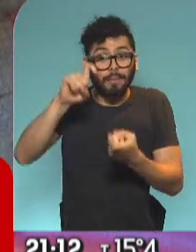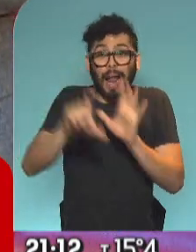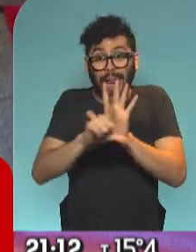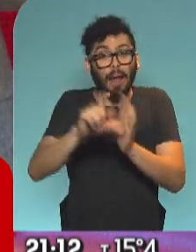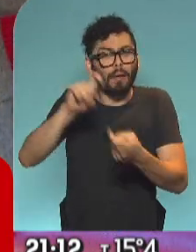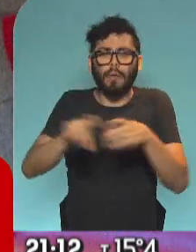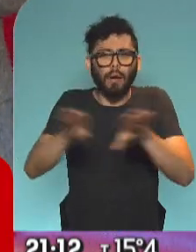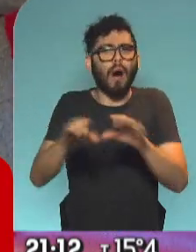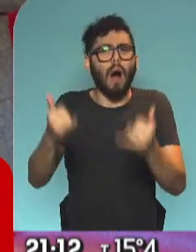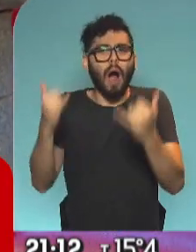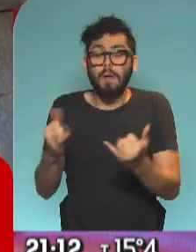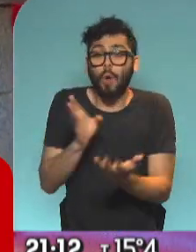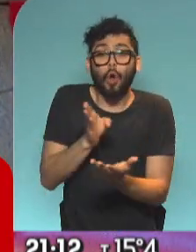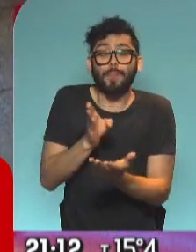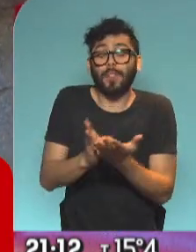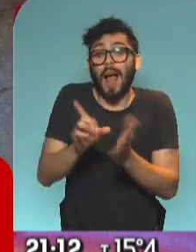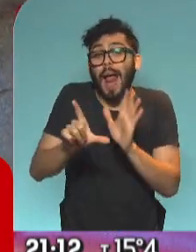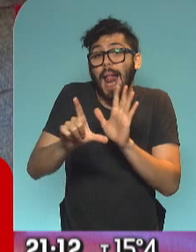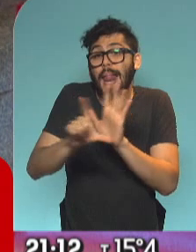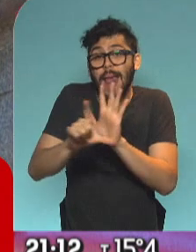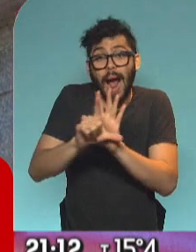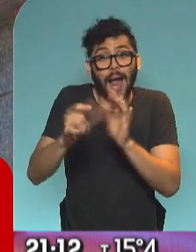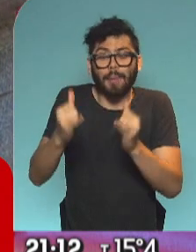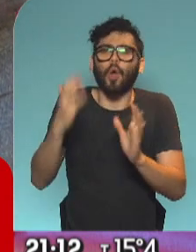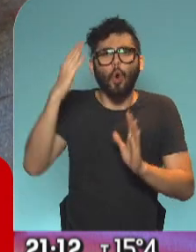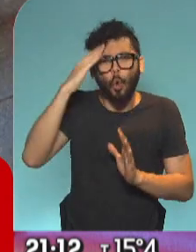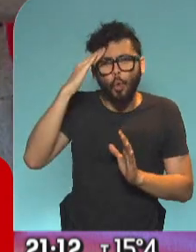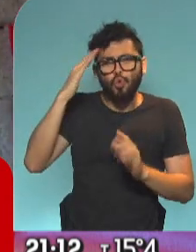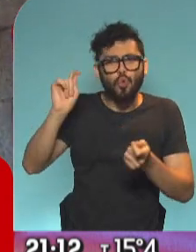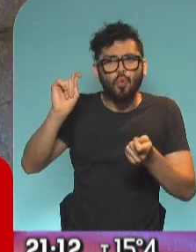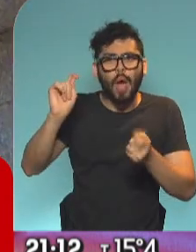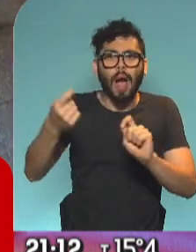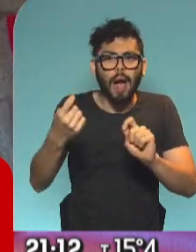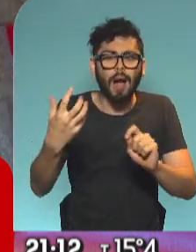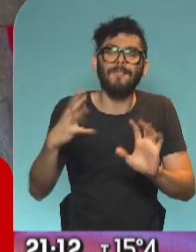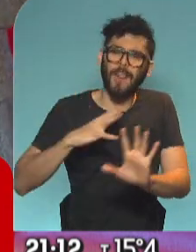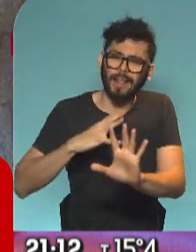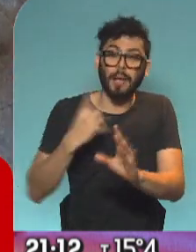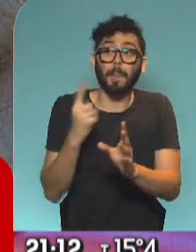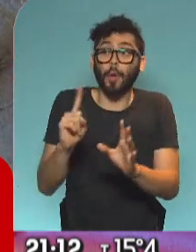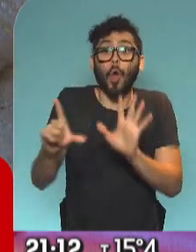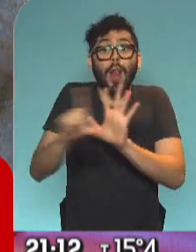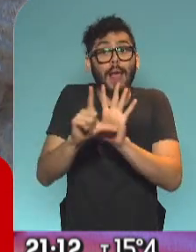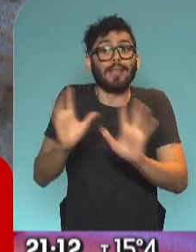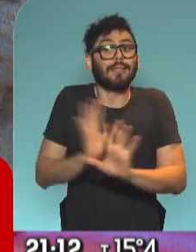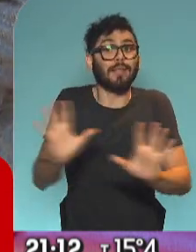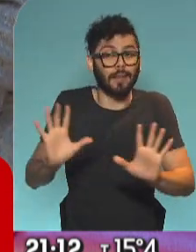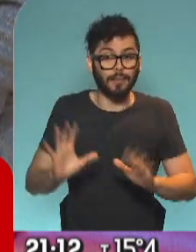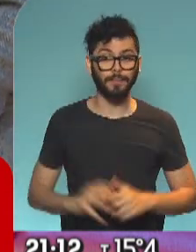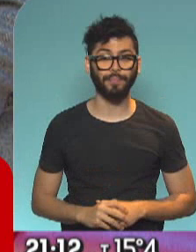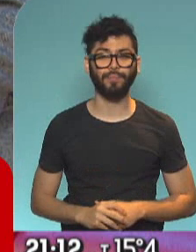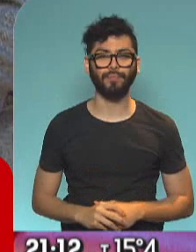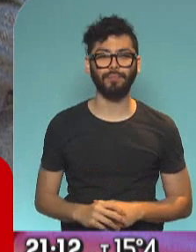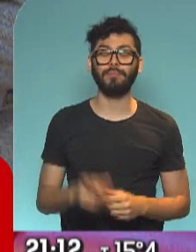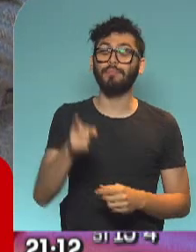de derechos, en términos legales todavía, porque culturalmente falta mucho para eso. Pero bueno, en eso estamos. Marcelo Márquez,